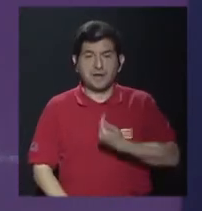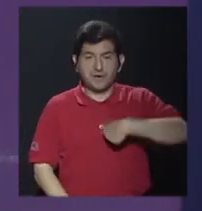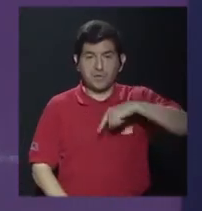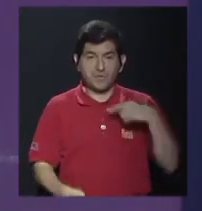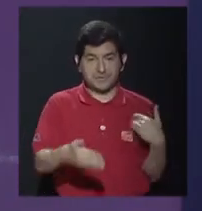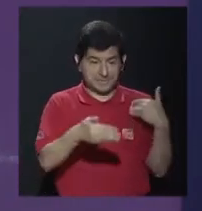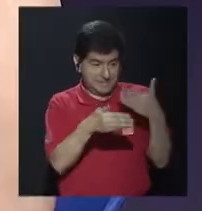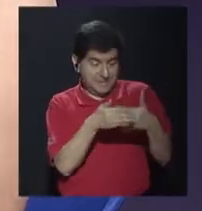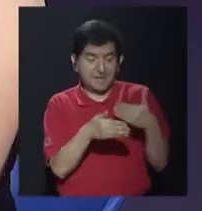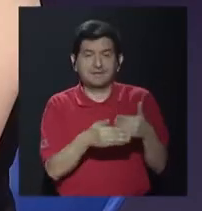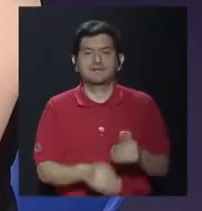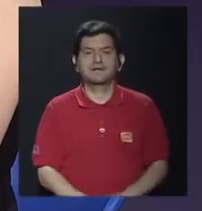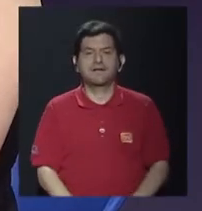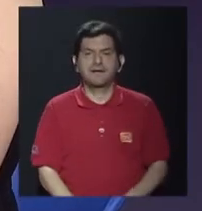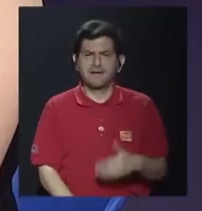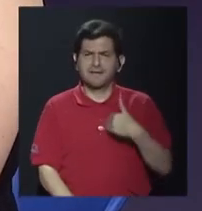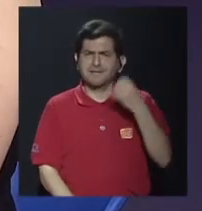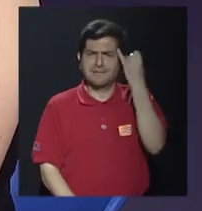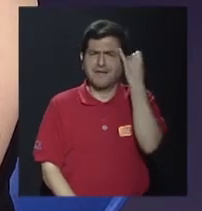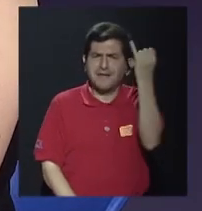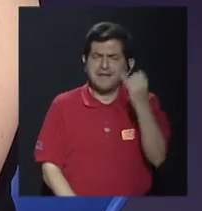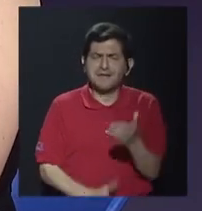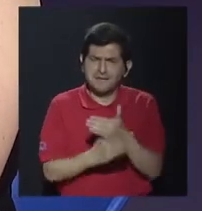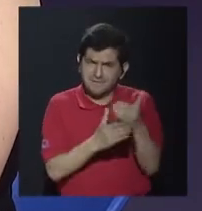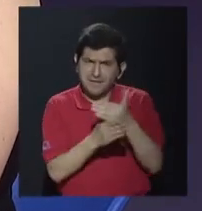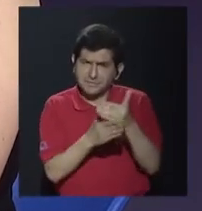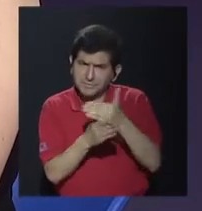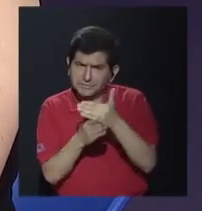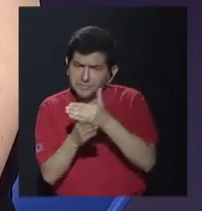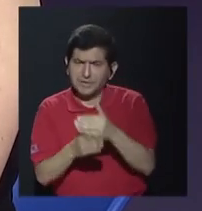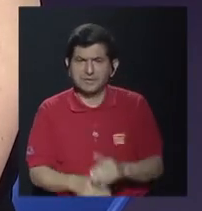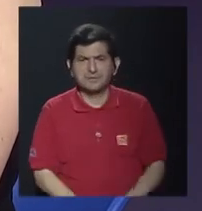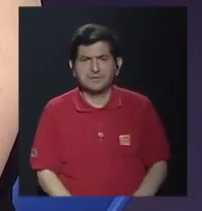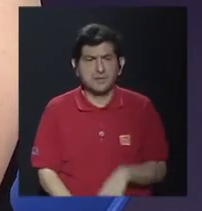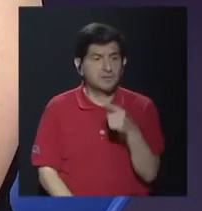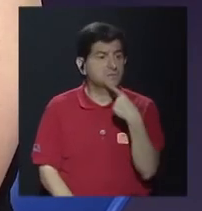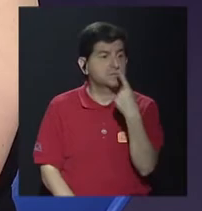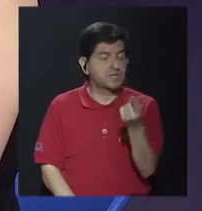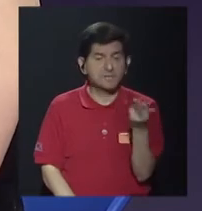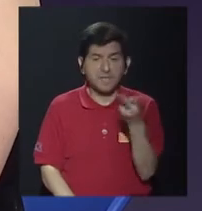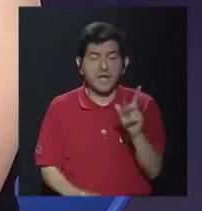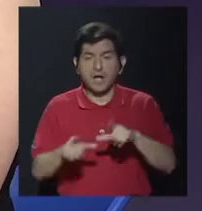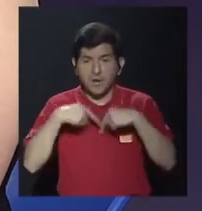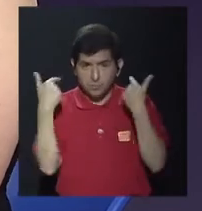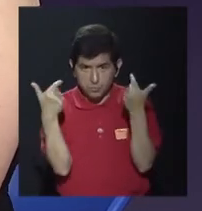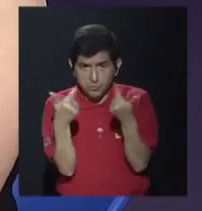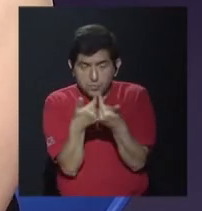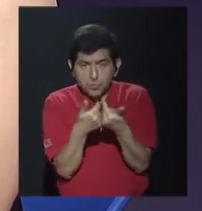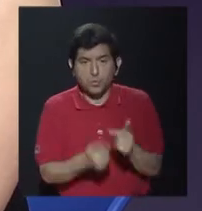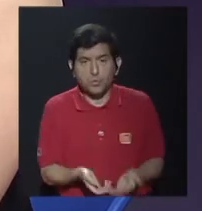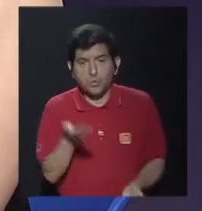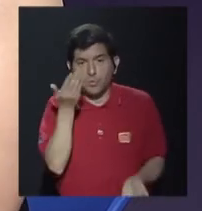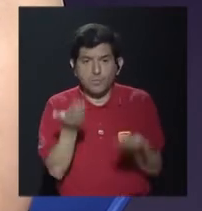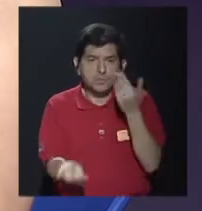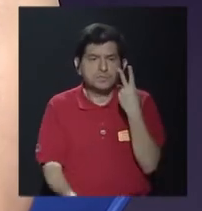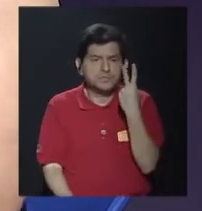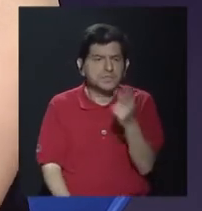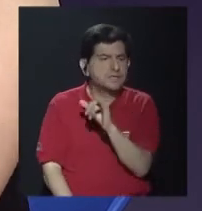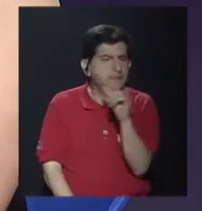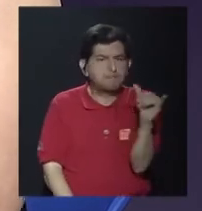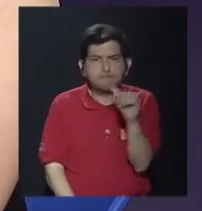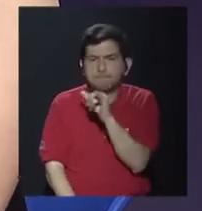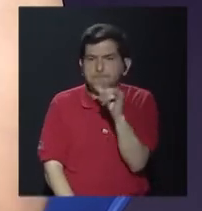¿verdad? Uh-huh. Y habían consignas compartidas, que ustedes dijeran ambos movimientos estaban viendo tal vez la